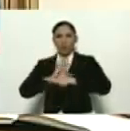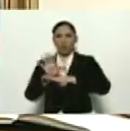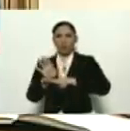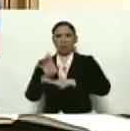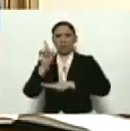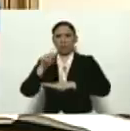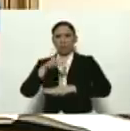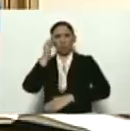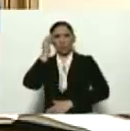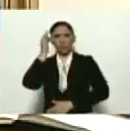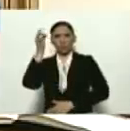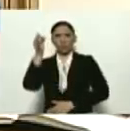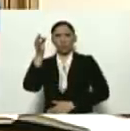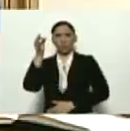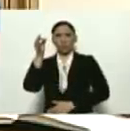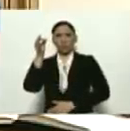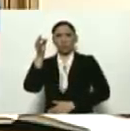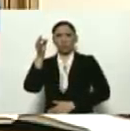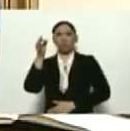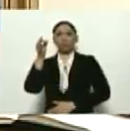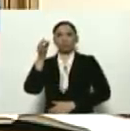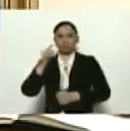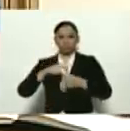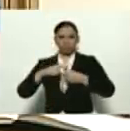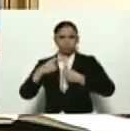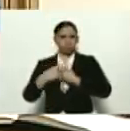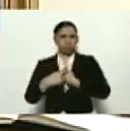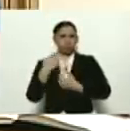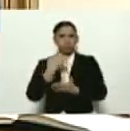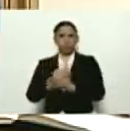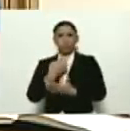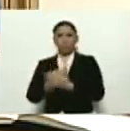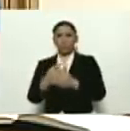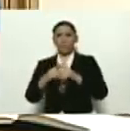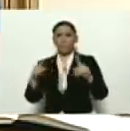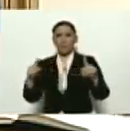del Consejo de Complementariedad Económica para